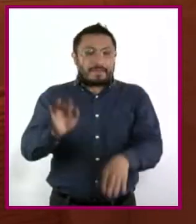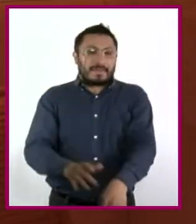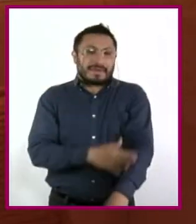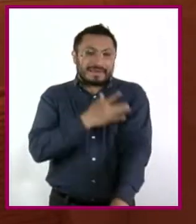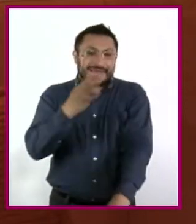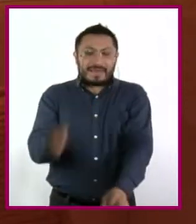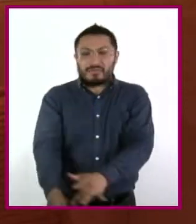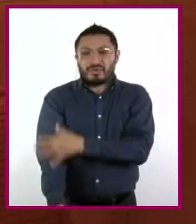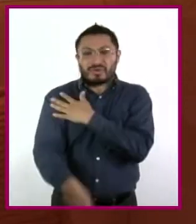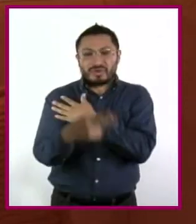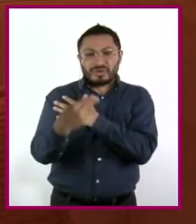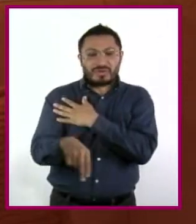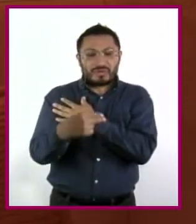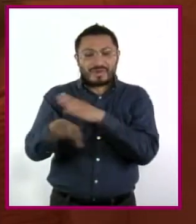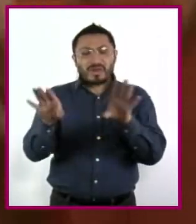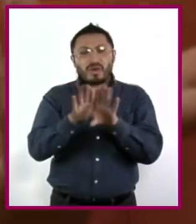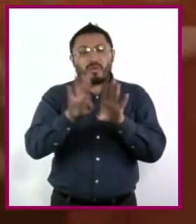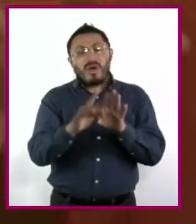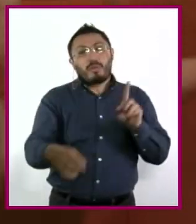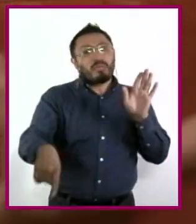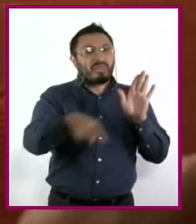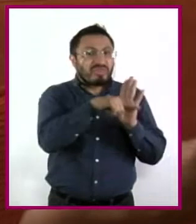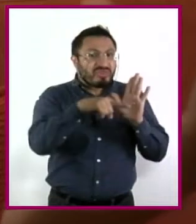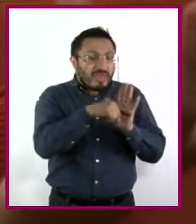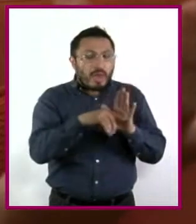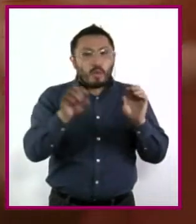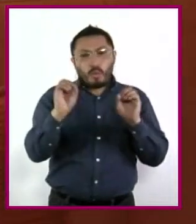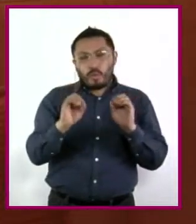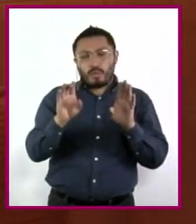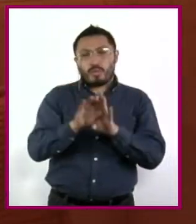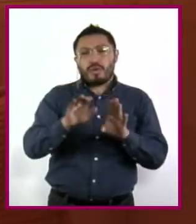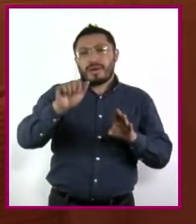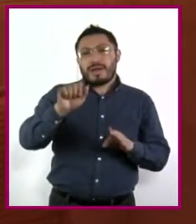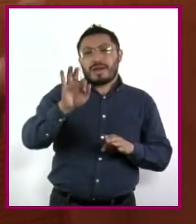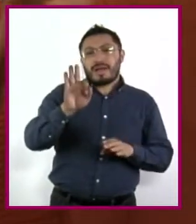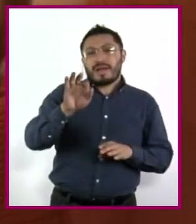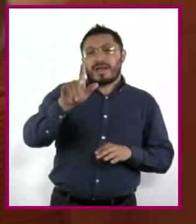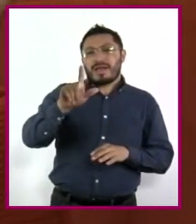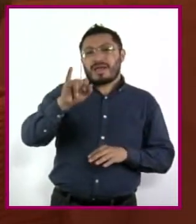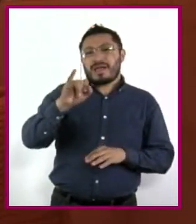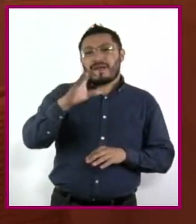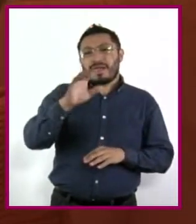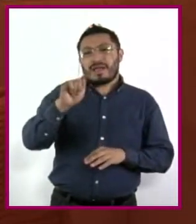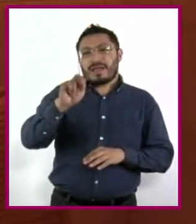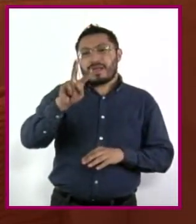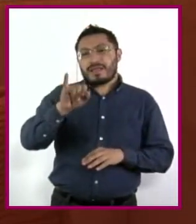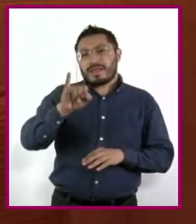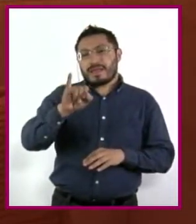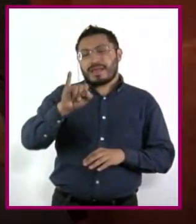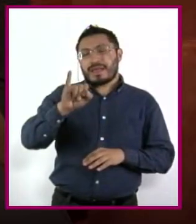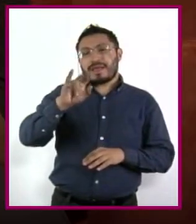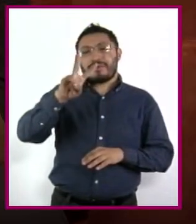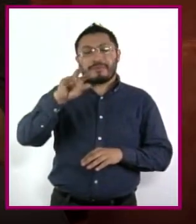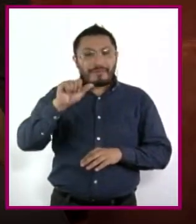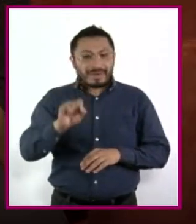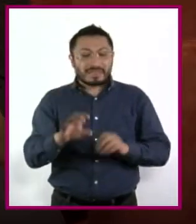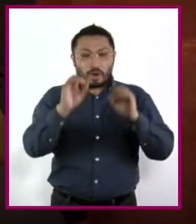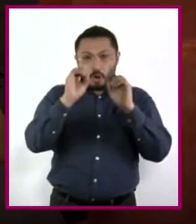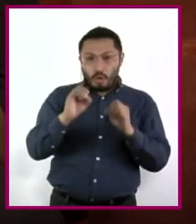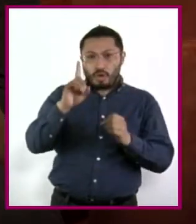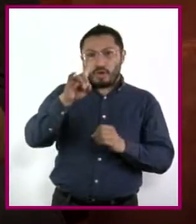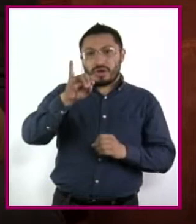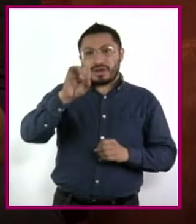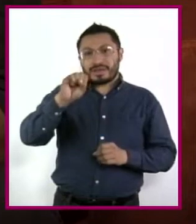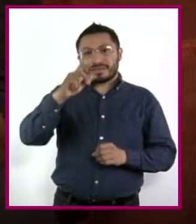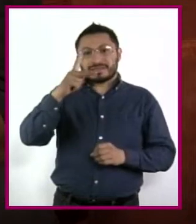llamadas negativas o aflictivas o displacenteras nos hacen bien, en el sentido de que